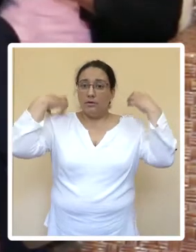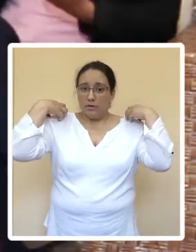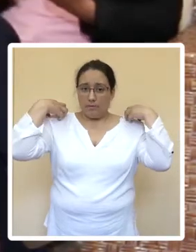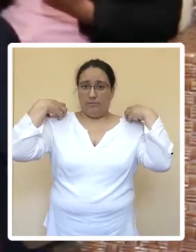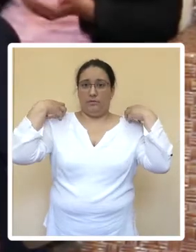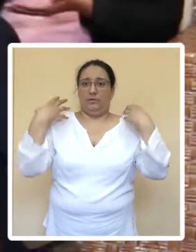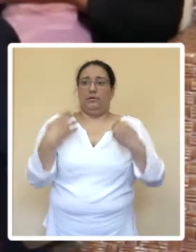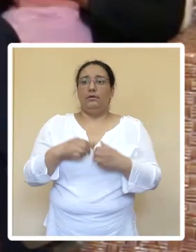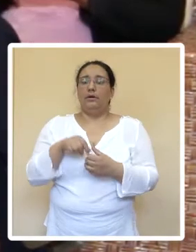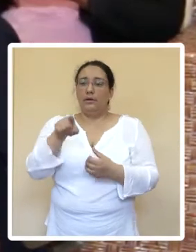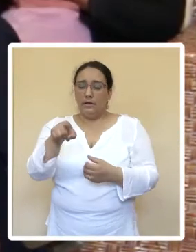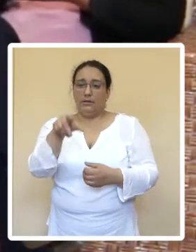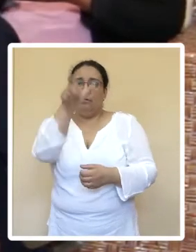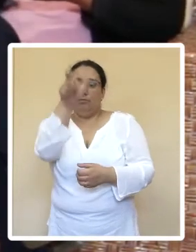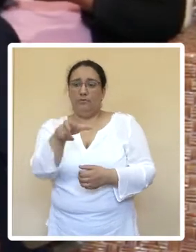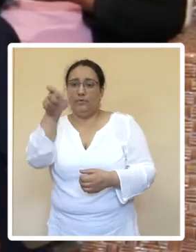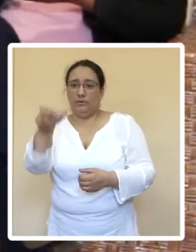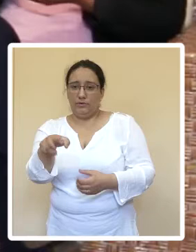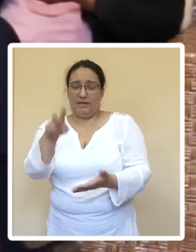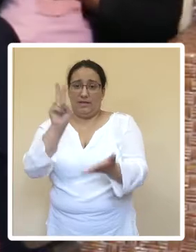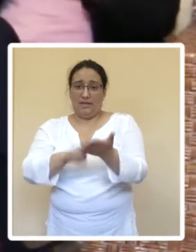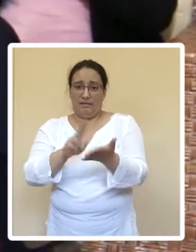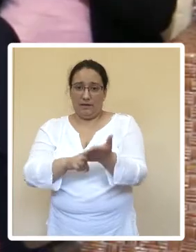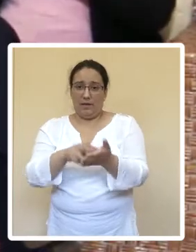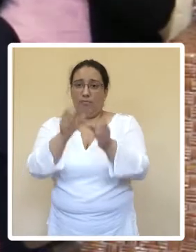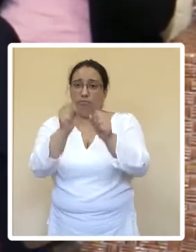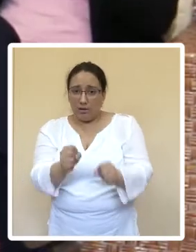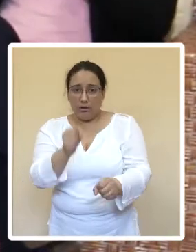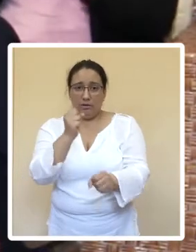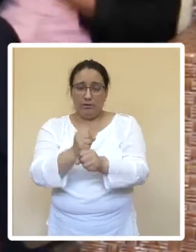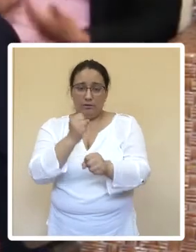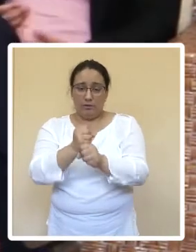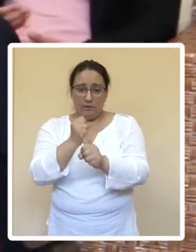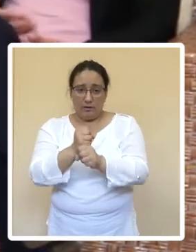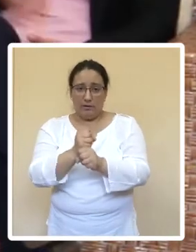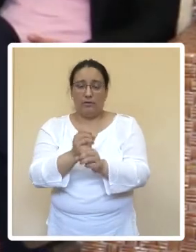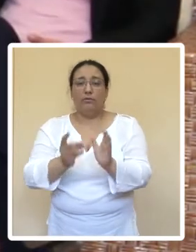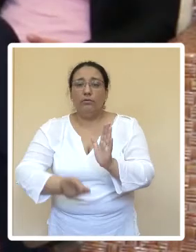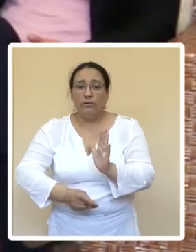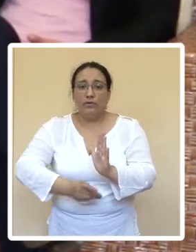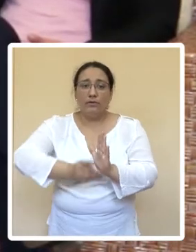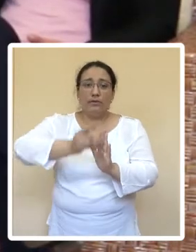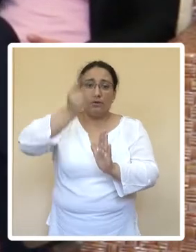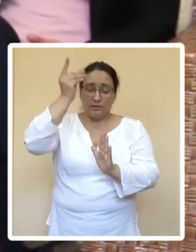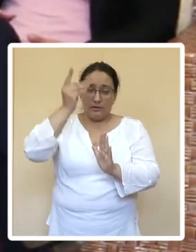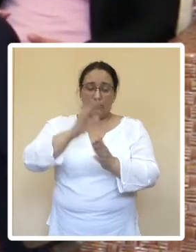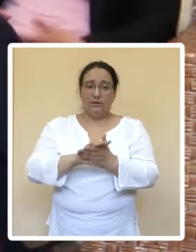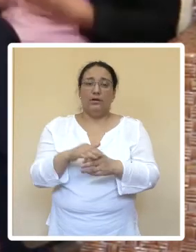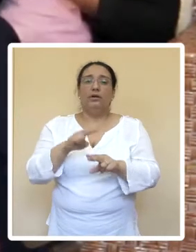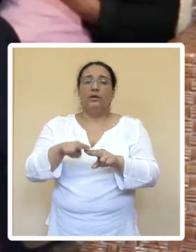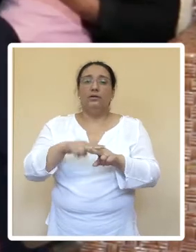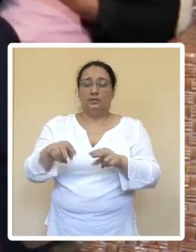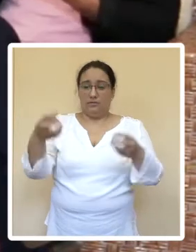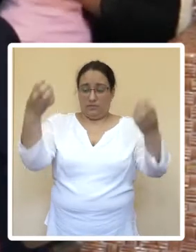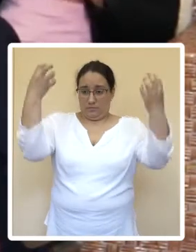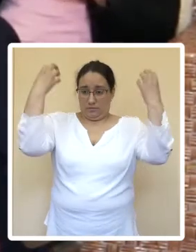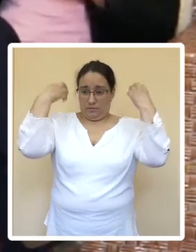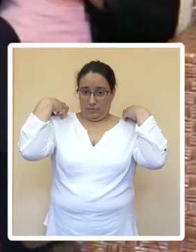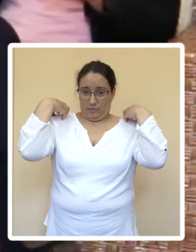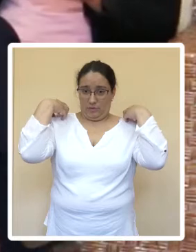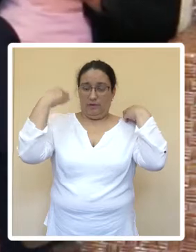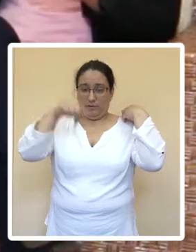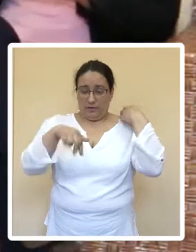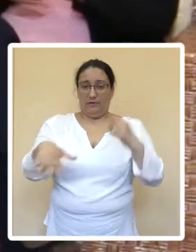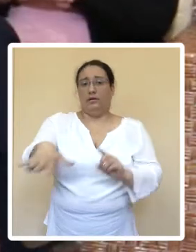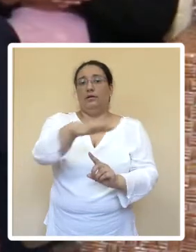solo trabajar por trabajar, sino que esa persona reciba un rédito, que sea más bien un desarrollo, un crecimiento, y hacernos responsables de